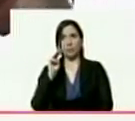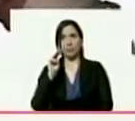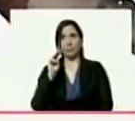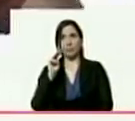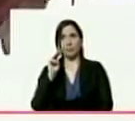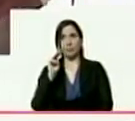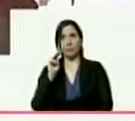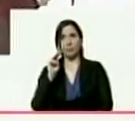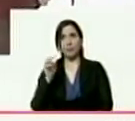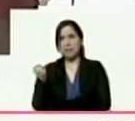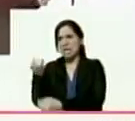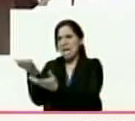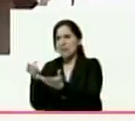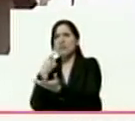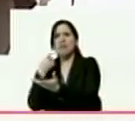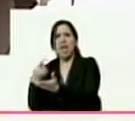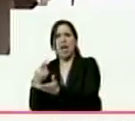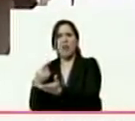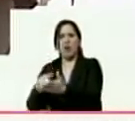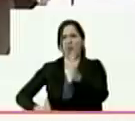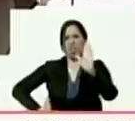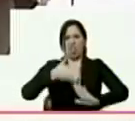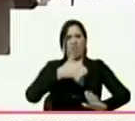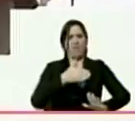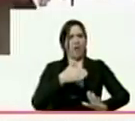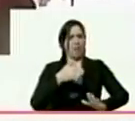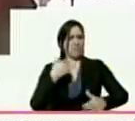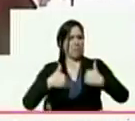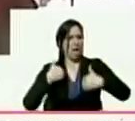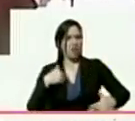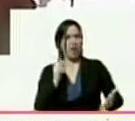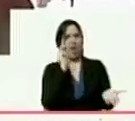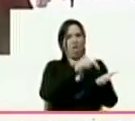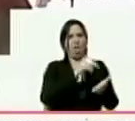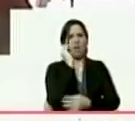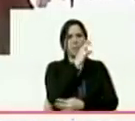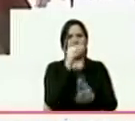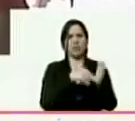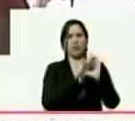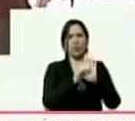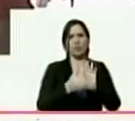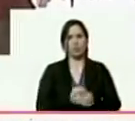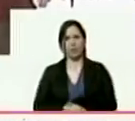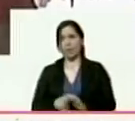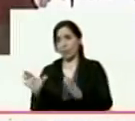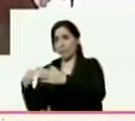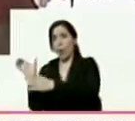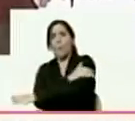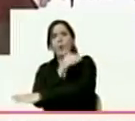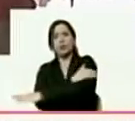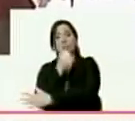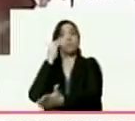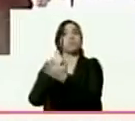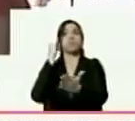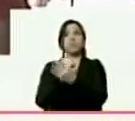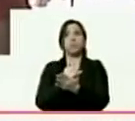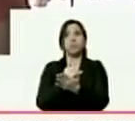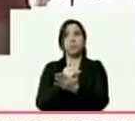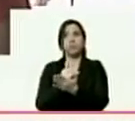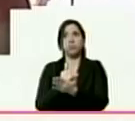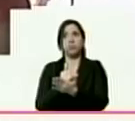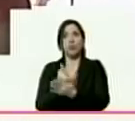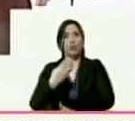Ellos dijeron que iban el miércoles para allá. Lo evidente, lo tangible, lo claro, es ver quién